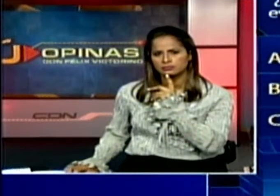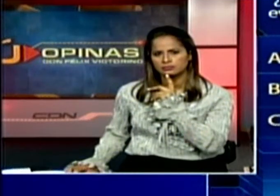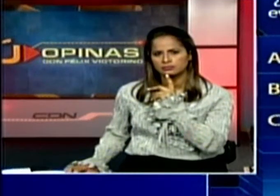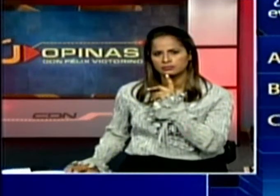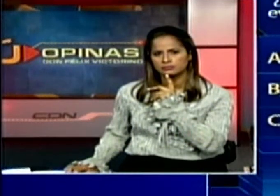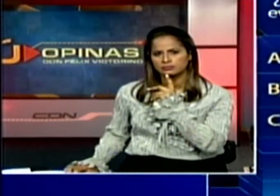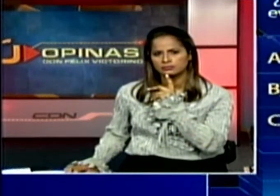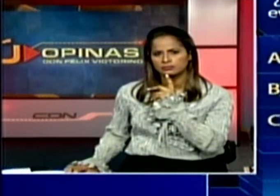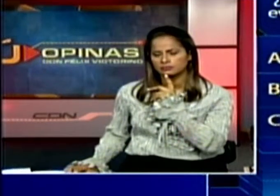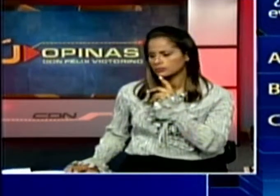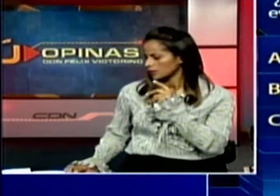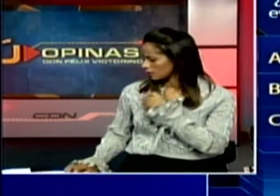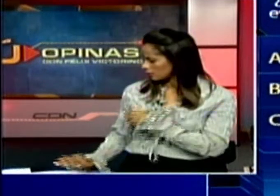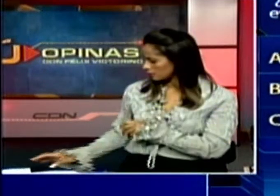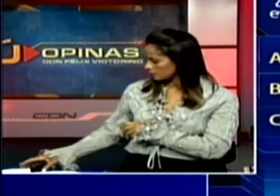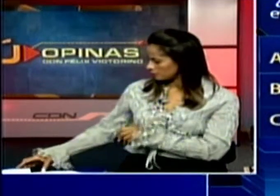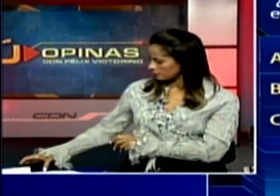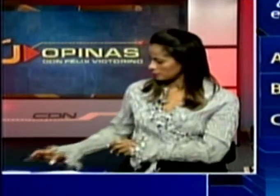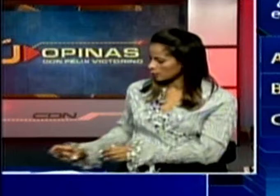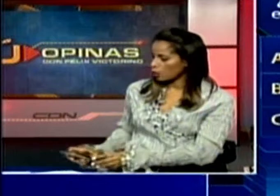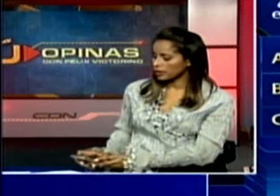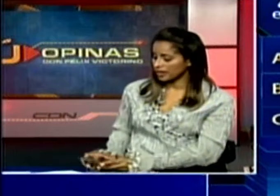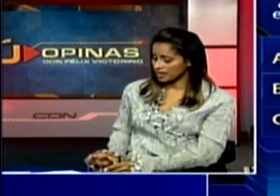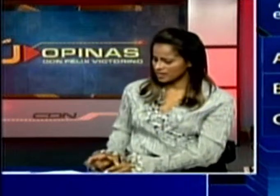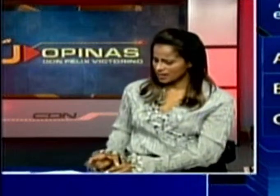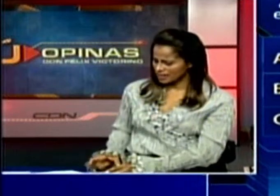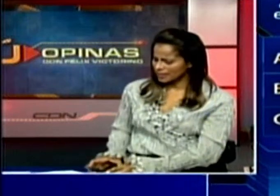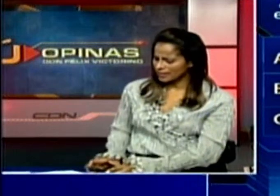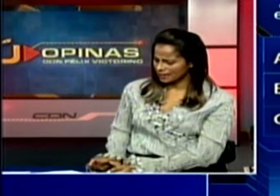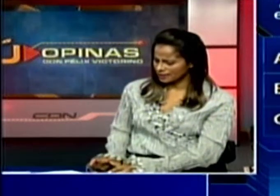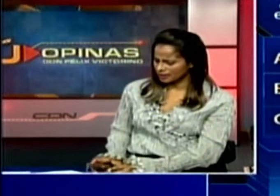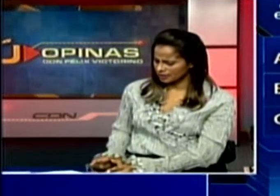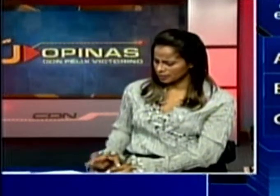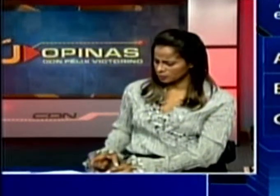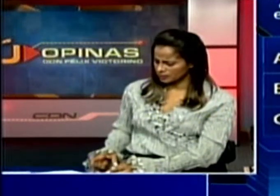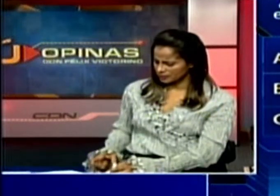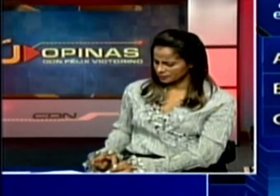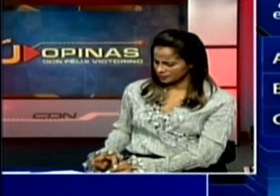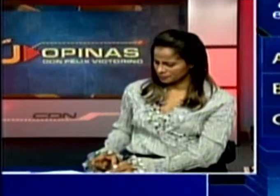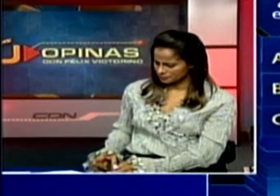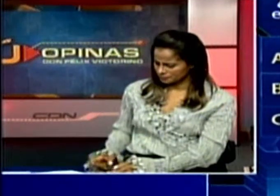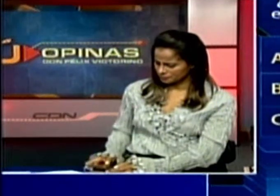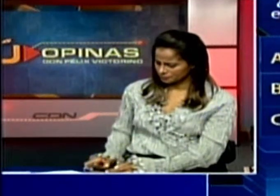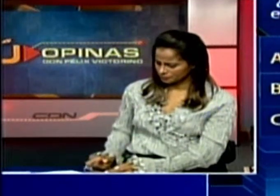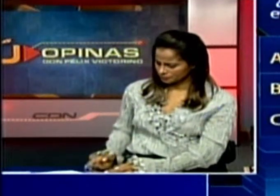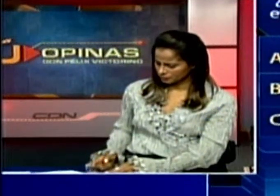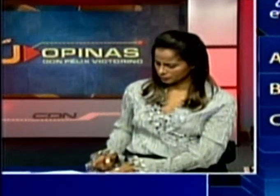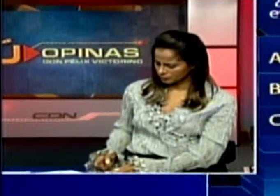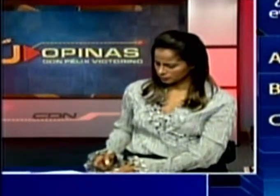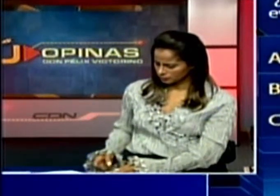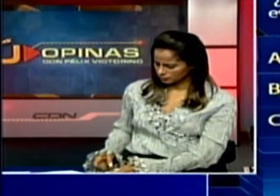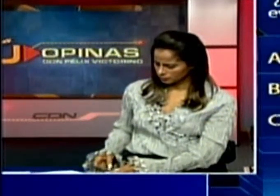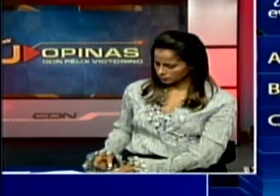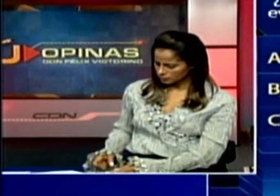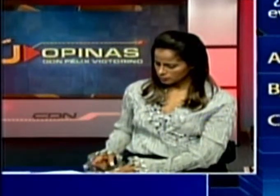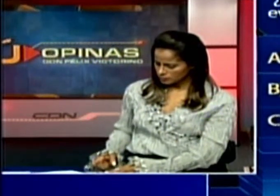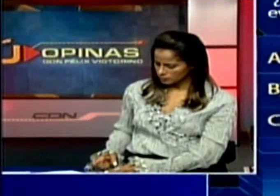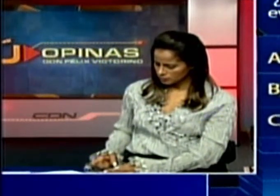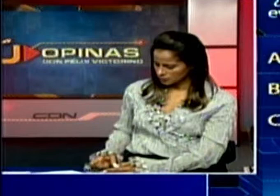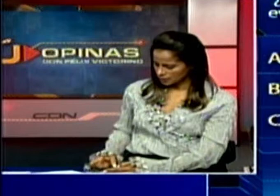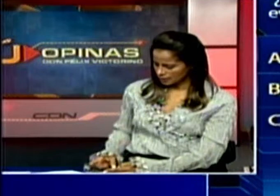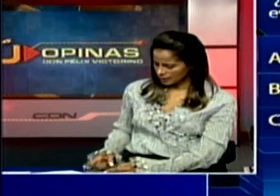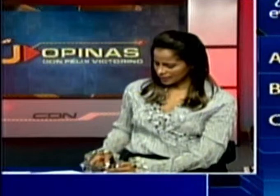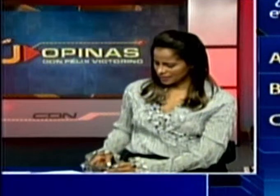a averiguar a nadie. Esto está lleno aquí en Los Alcarrizos. Ok, ¿en qué calle tú estás? Yo estoy en la calle Duarte de